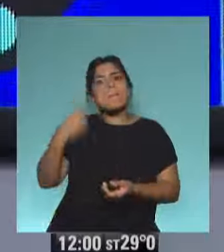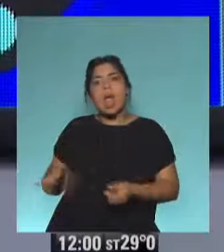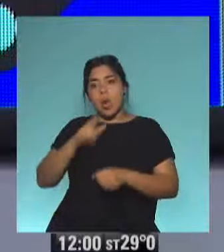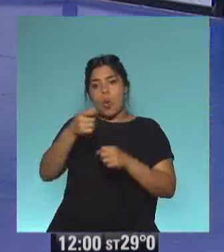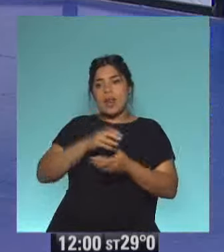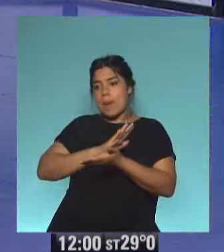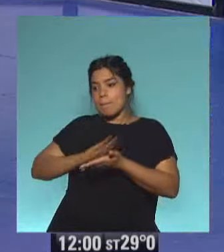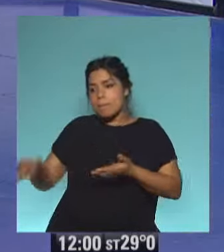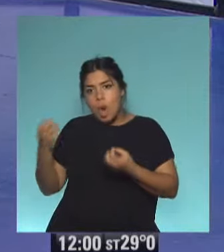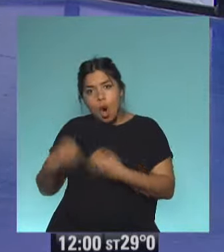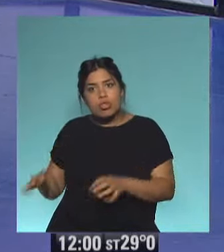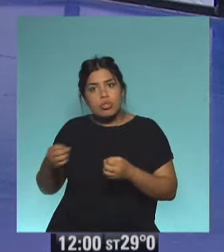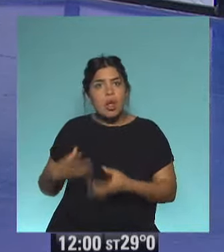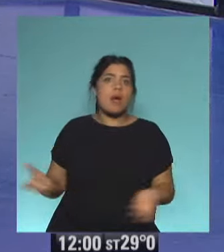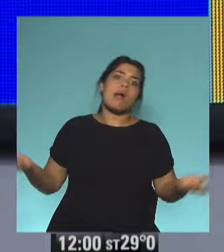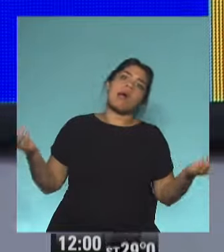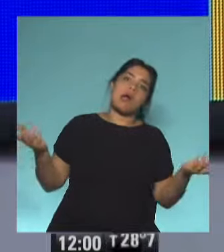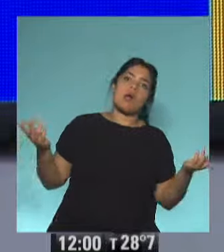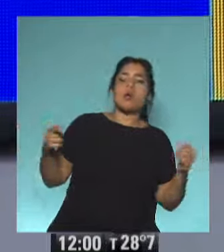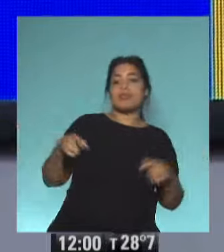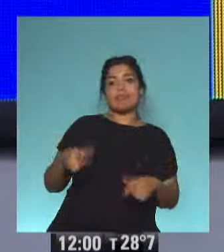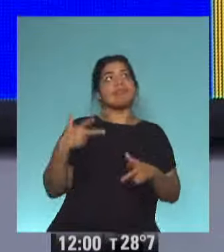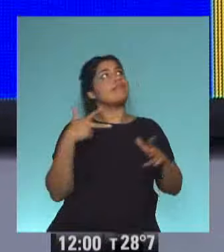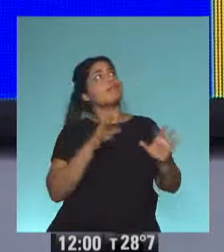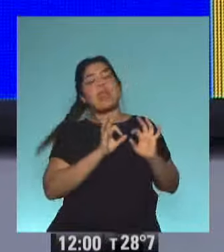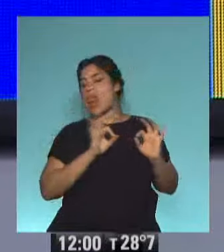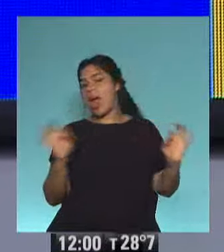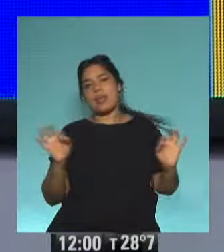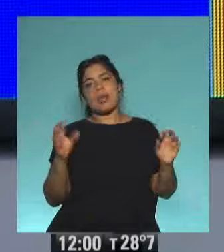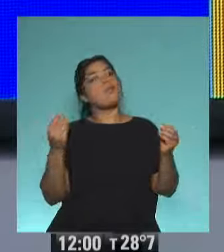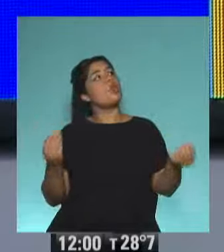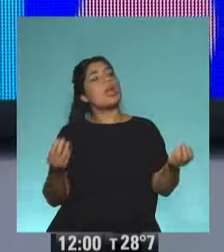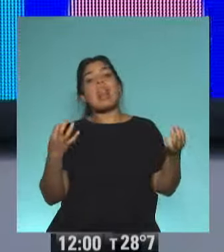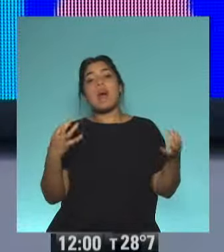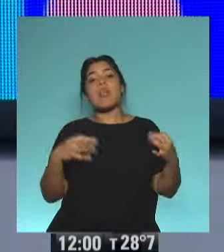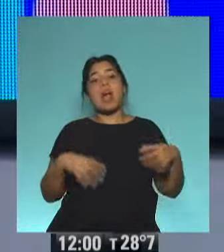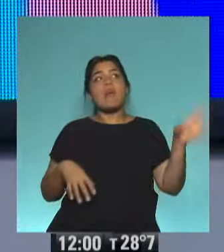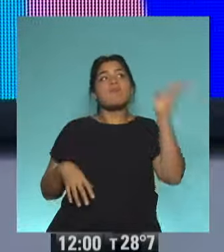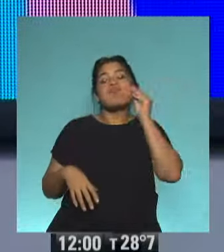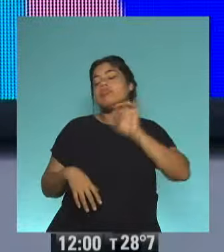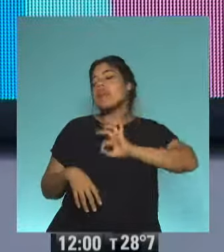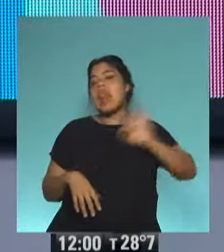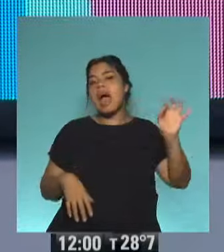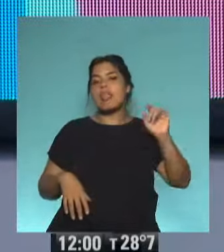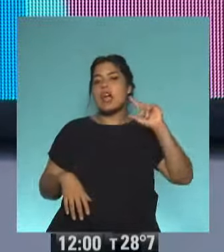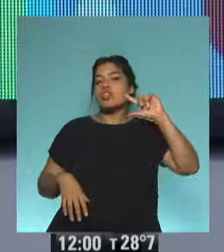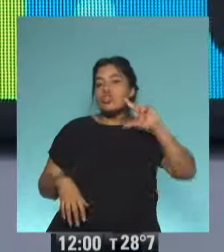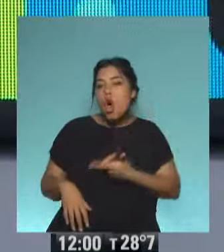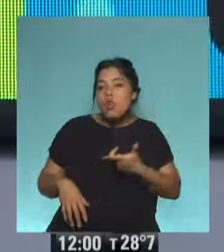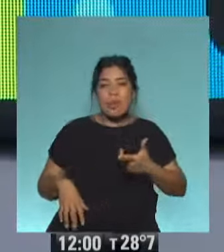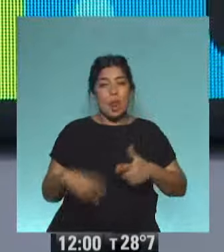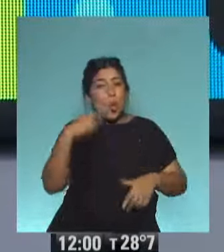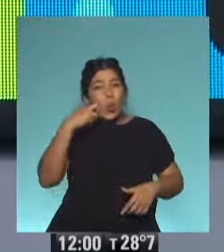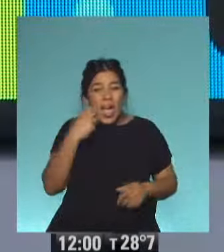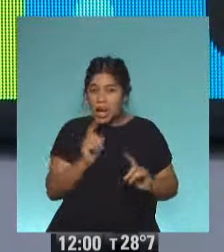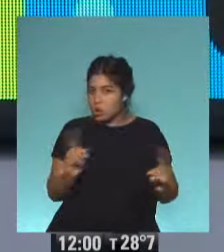esta semana. Pero Romina no contestaba, porque no oía que la retaban. Estaba sorda y no por vieja. Perdió en la